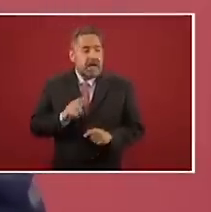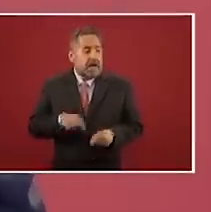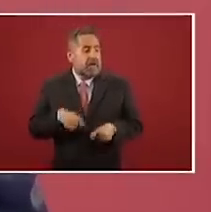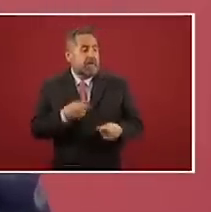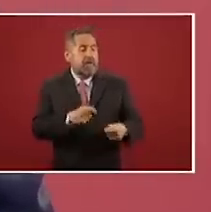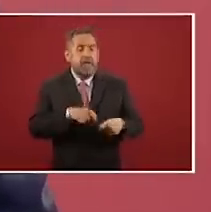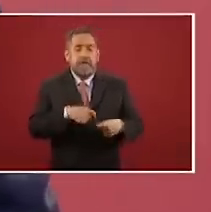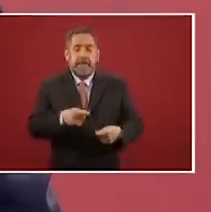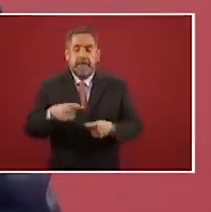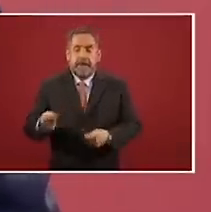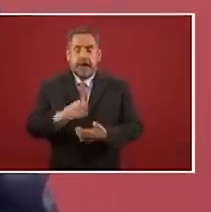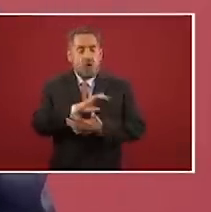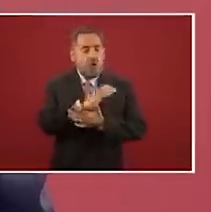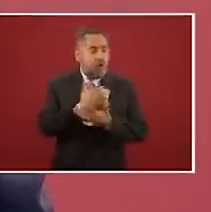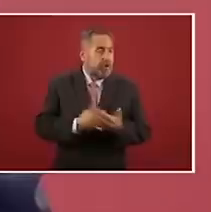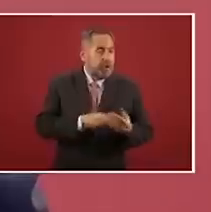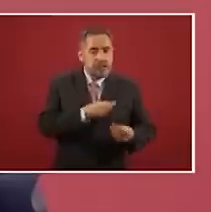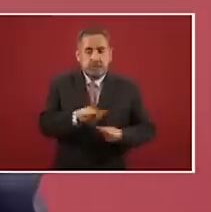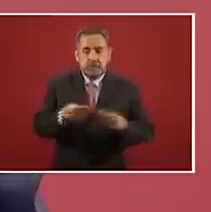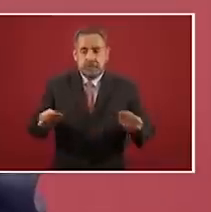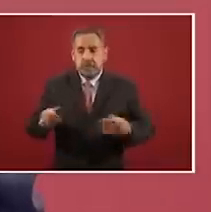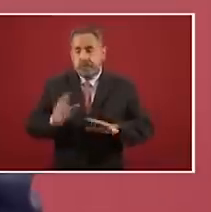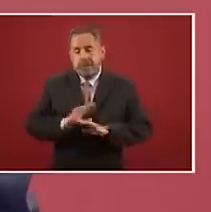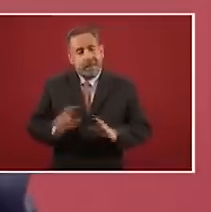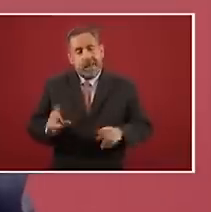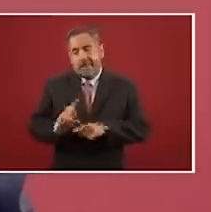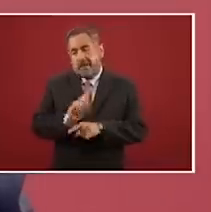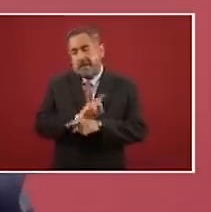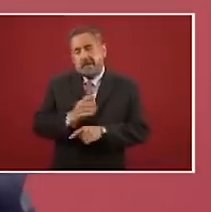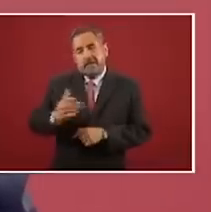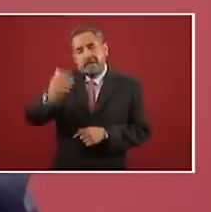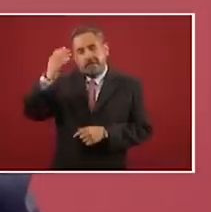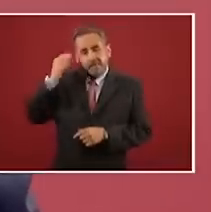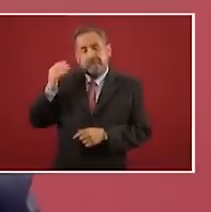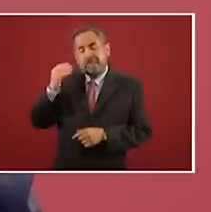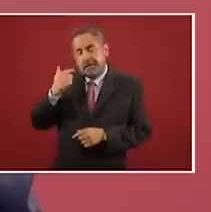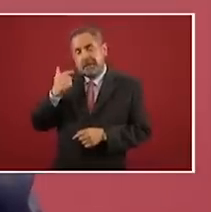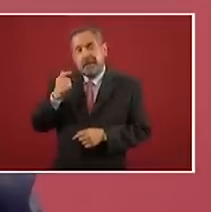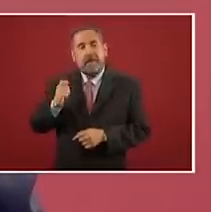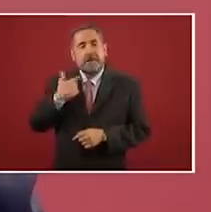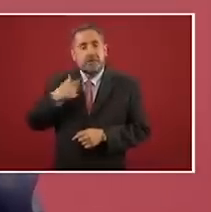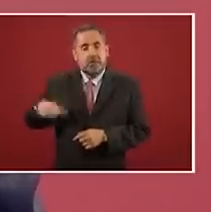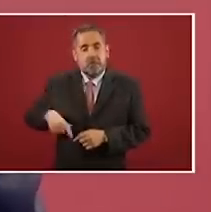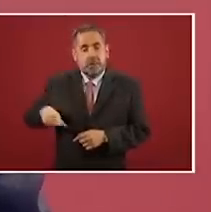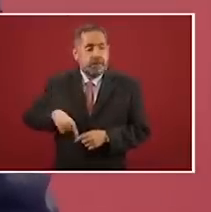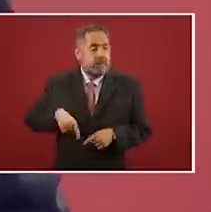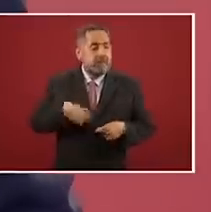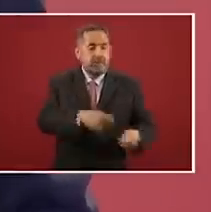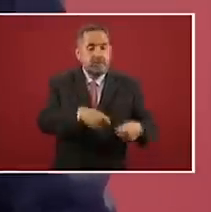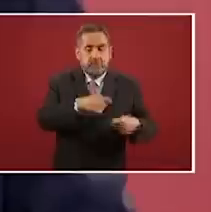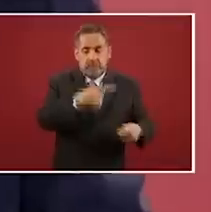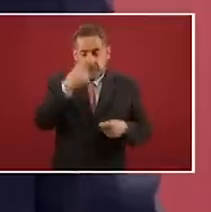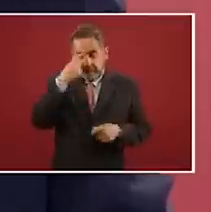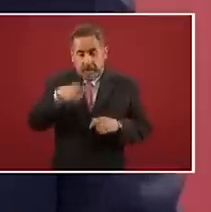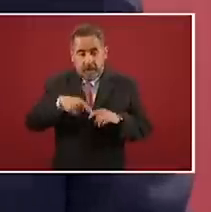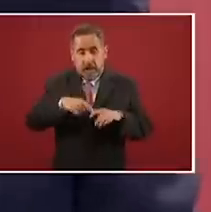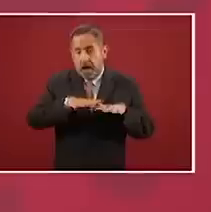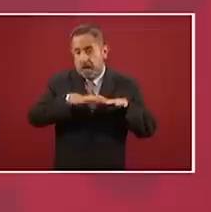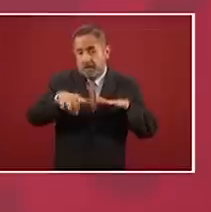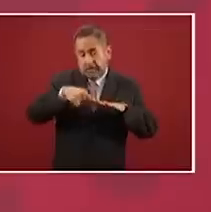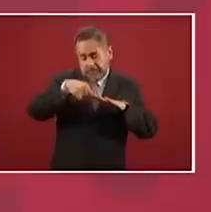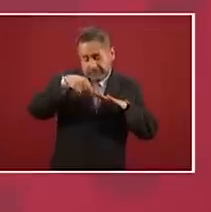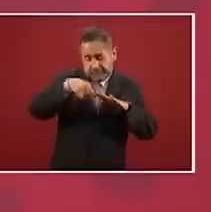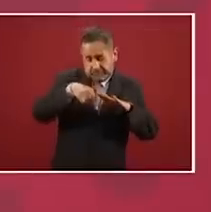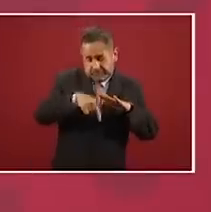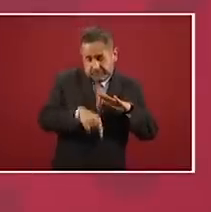contratos desde el sexenio anterior para la explotación en aguas profundas. Lo